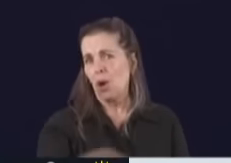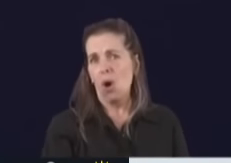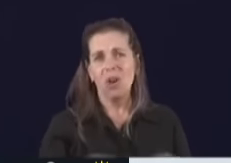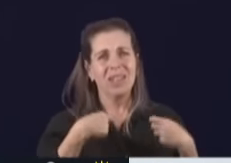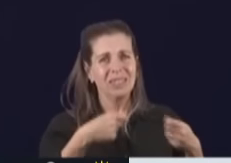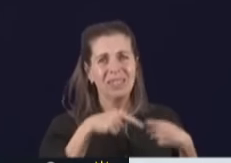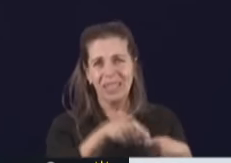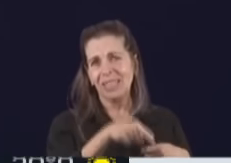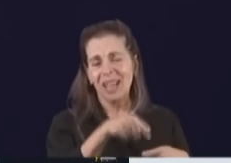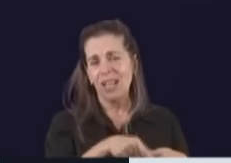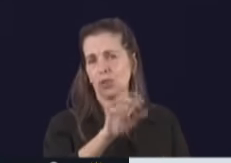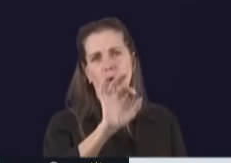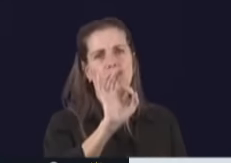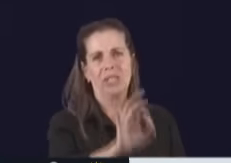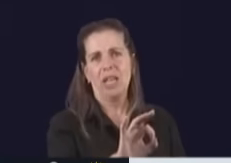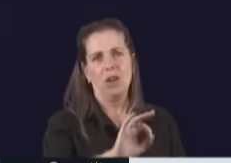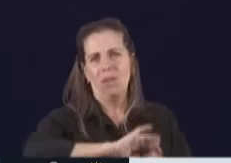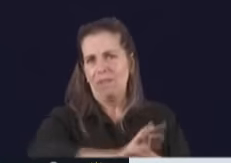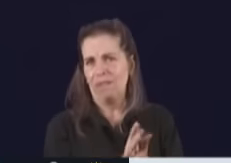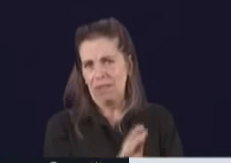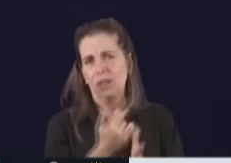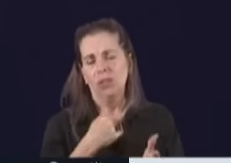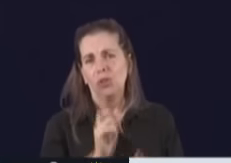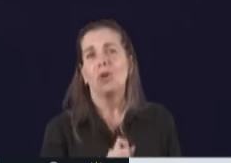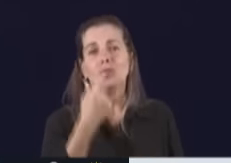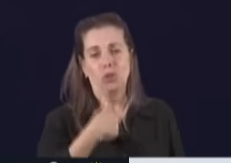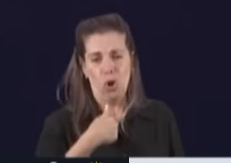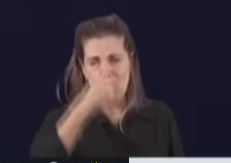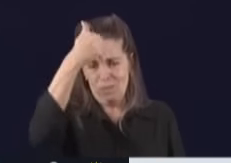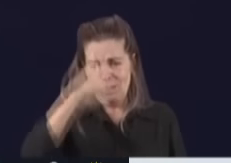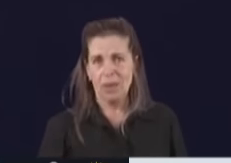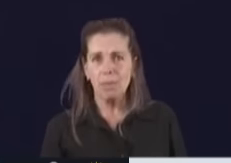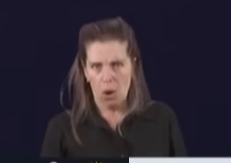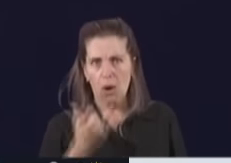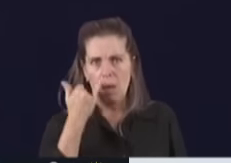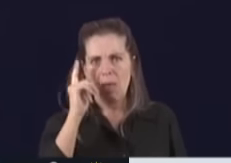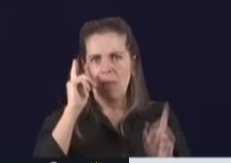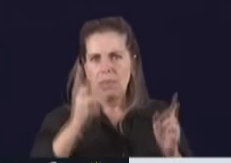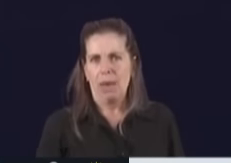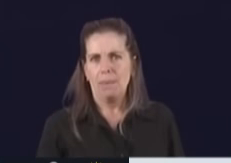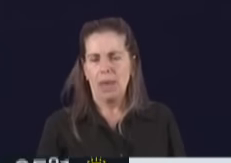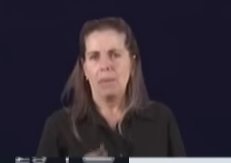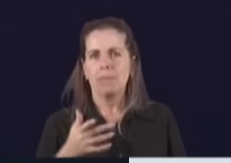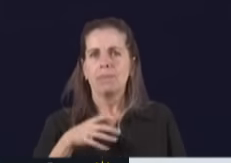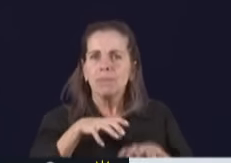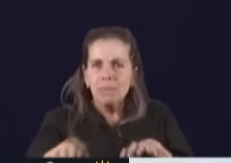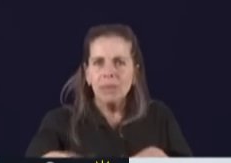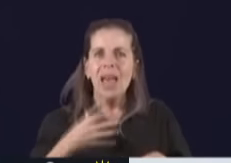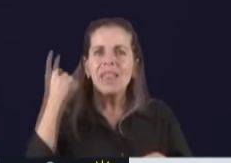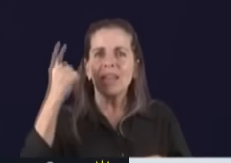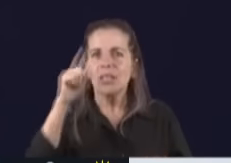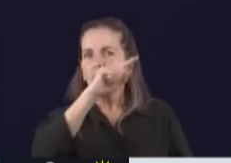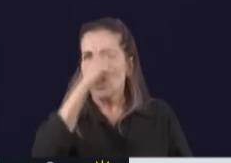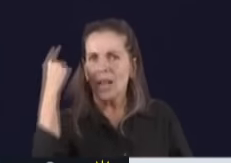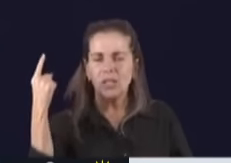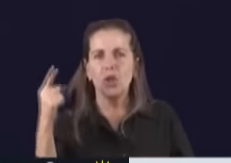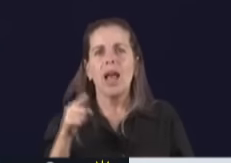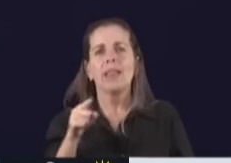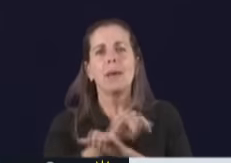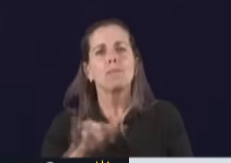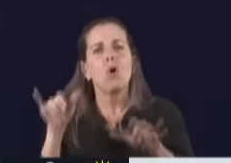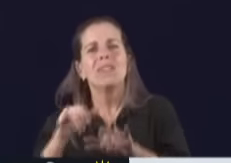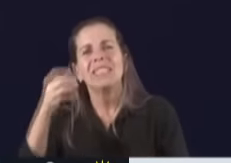se ha eliminado, de hecho lo he hecho yo en primera persona, se ha eliminado la Dirección Nacional de Publicidad Oficial, que